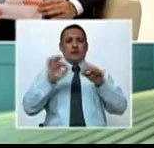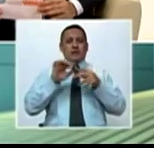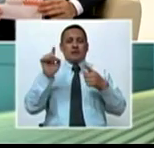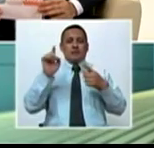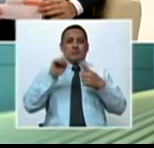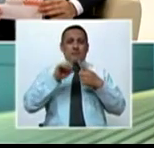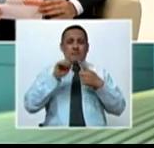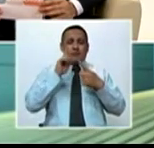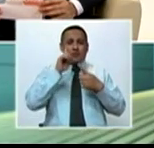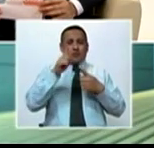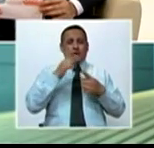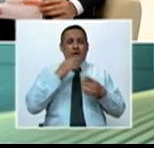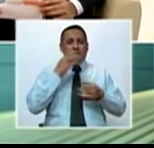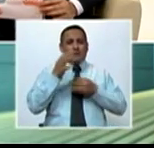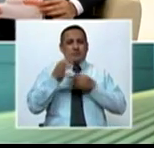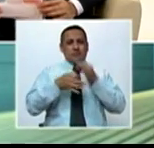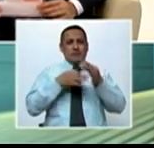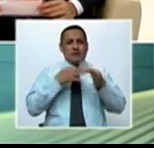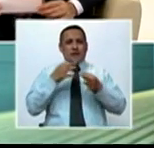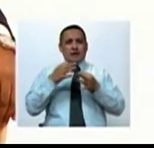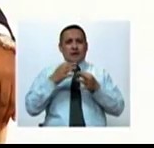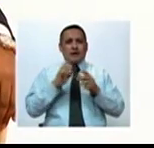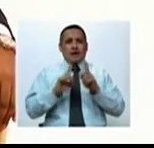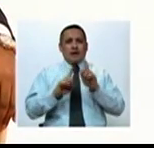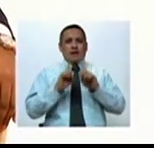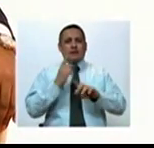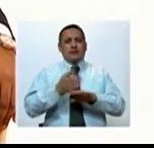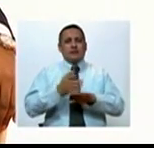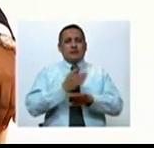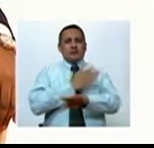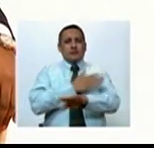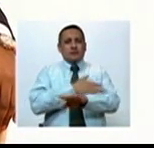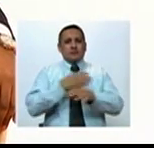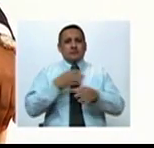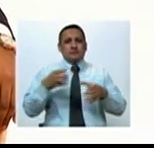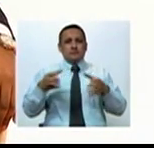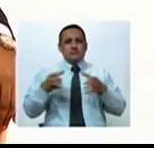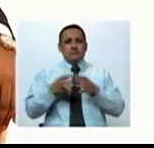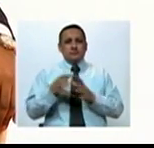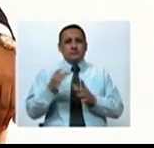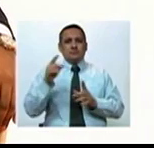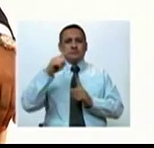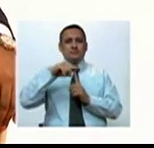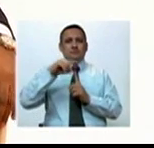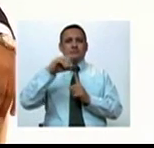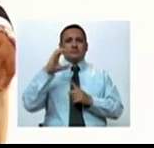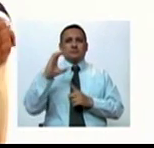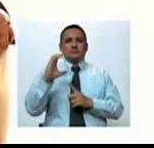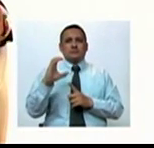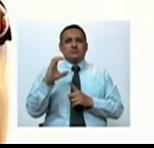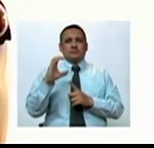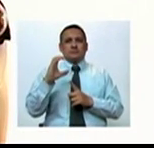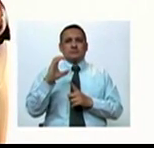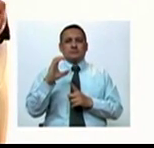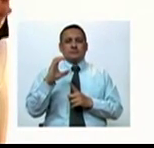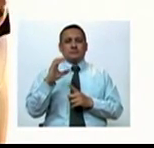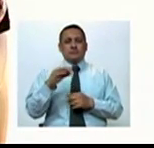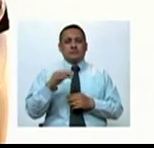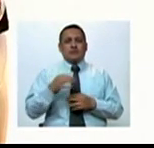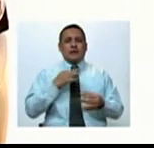primer momento. El primer momento es aquel en el cual el tribunal